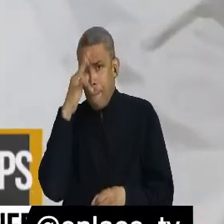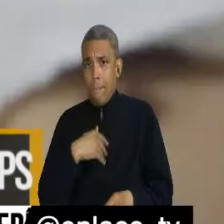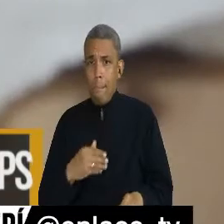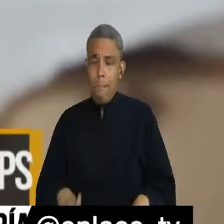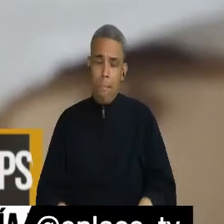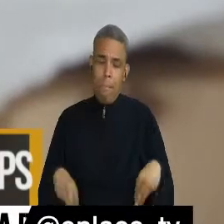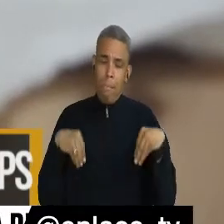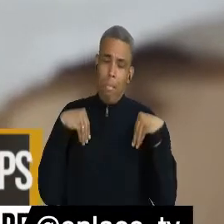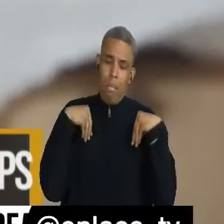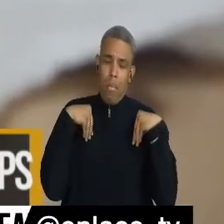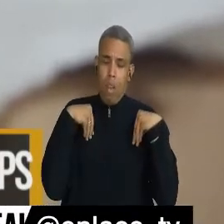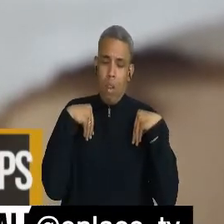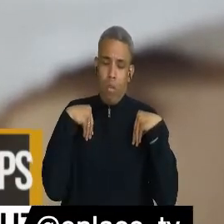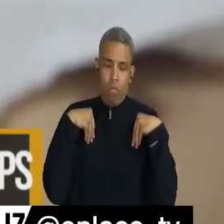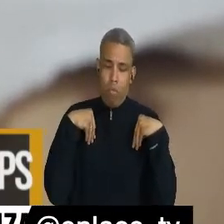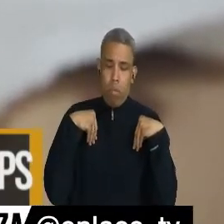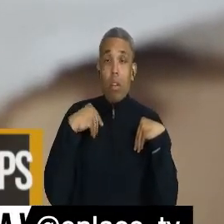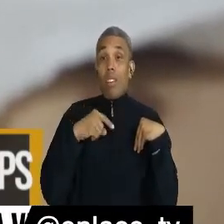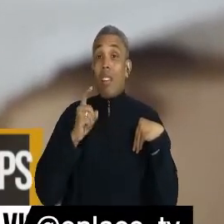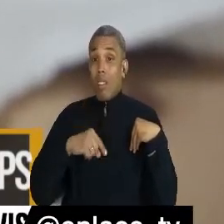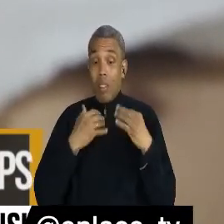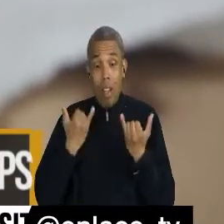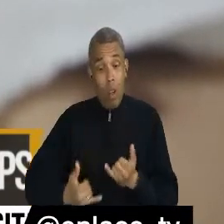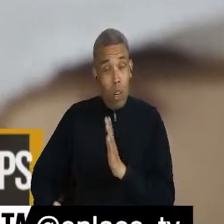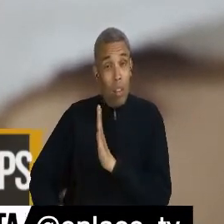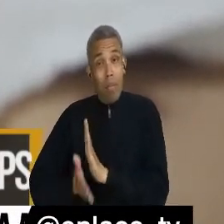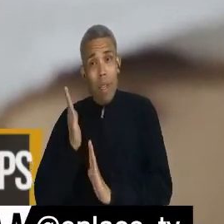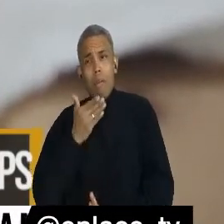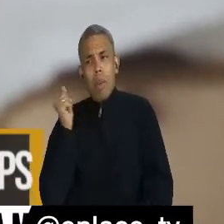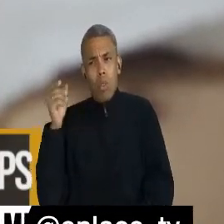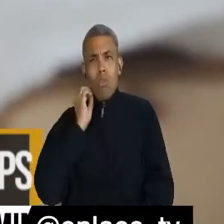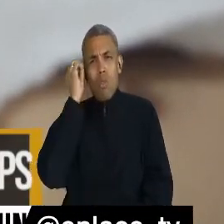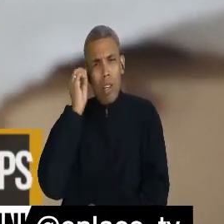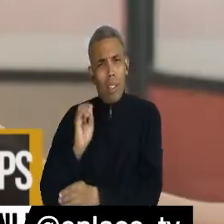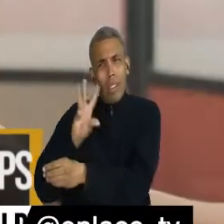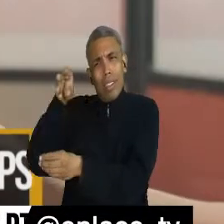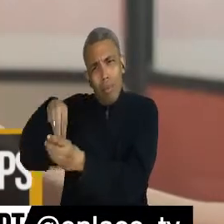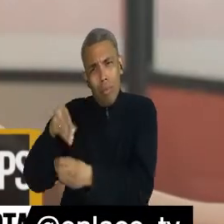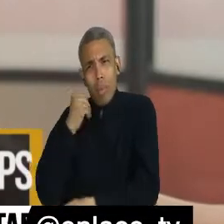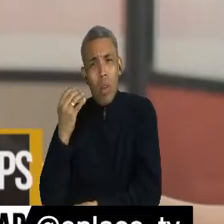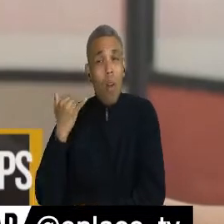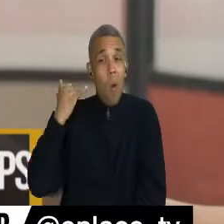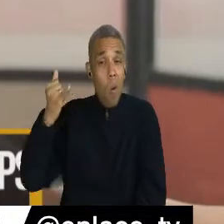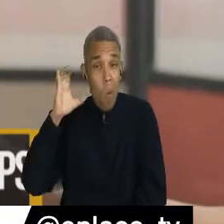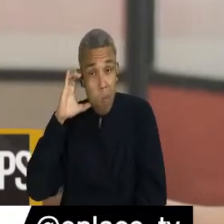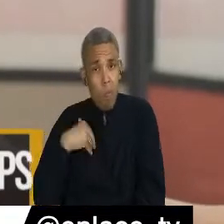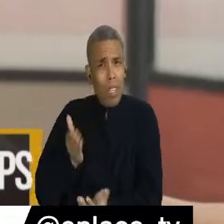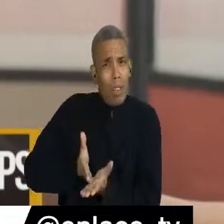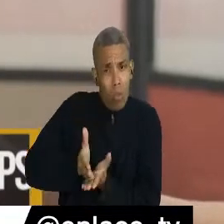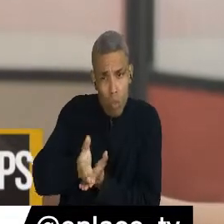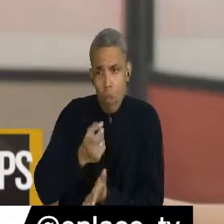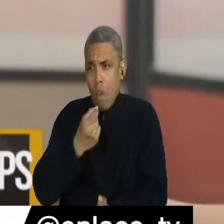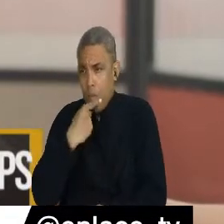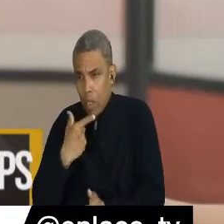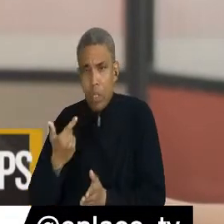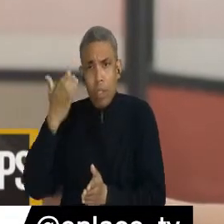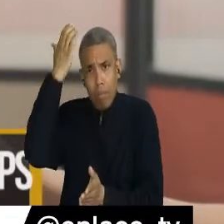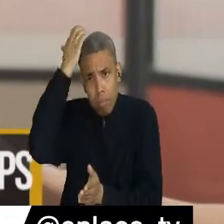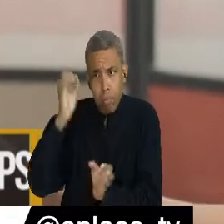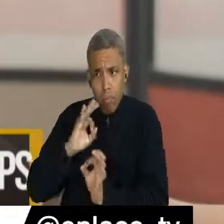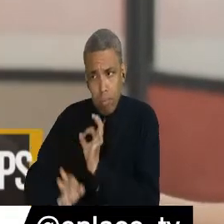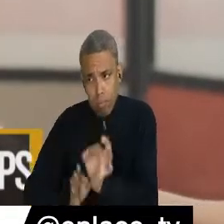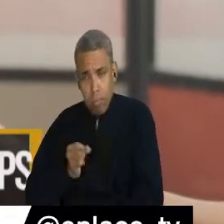en hospitalización en casa. No ha sido autorizado por parte de su EPS y pues estamos esperando respuestas, se ha hecho